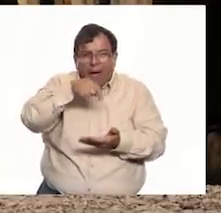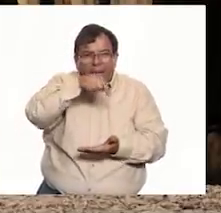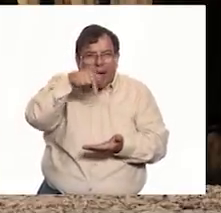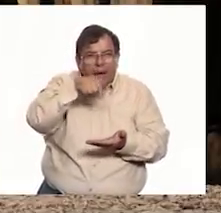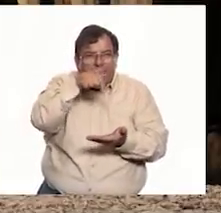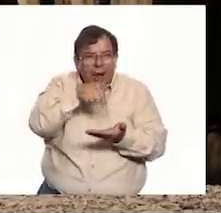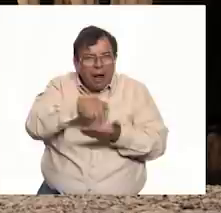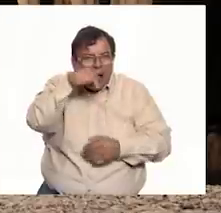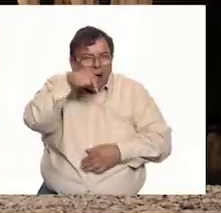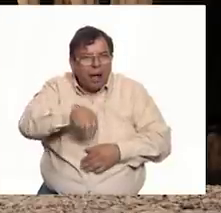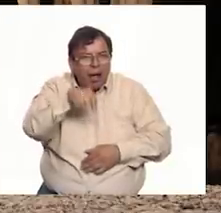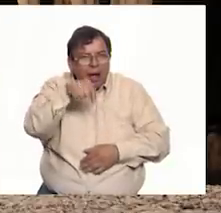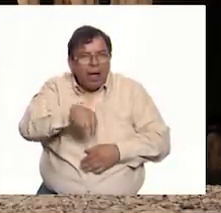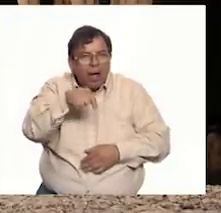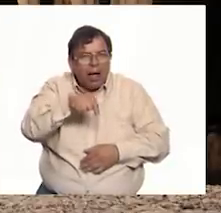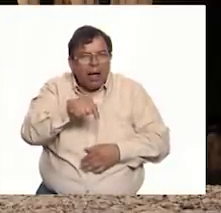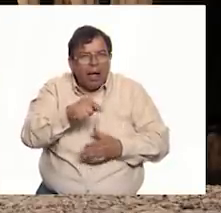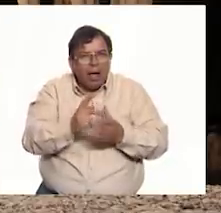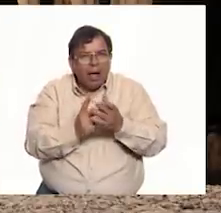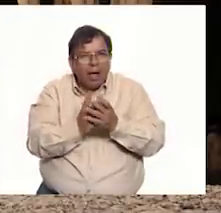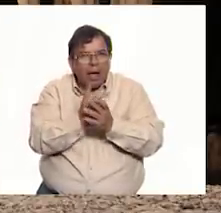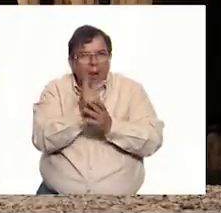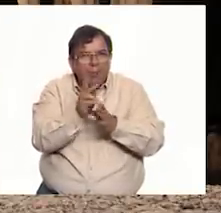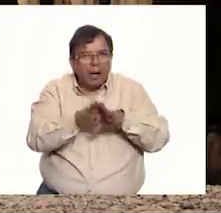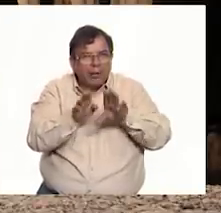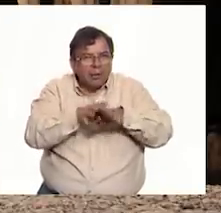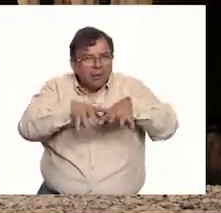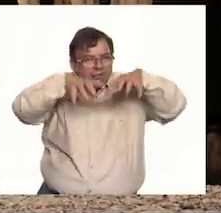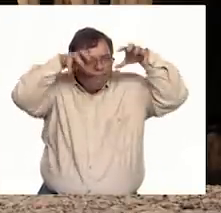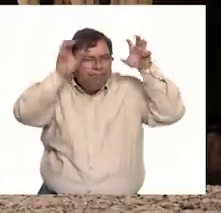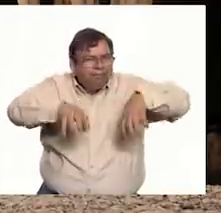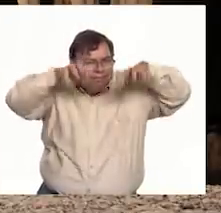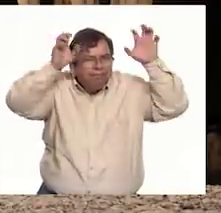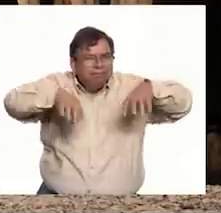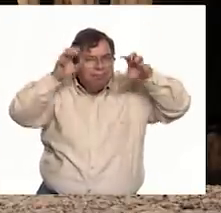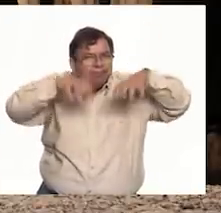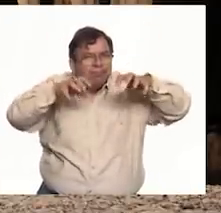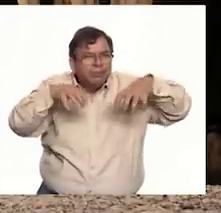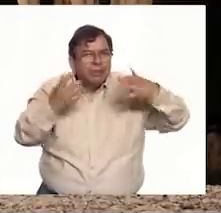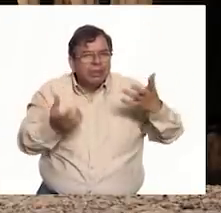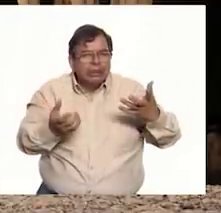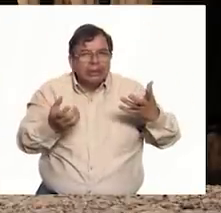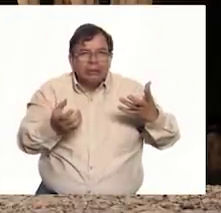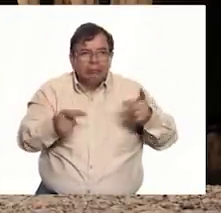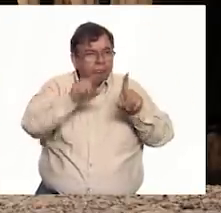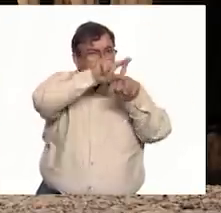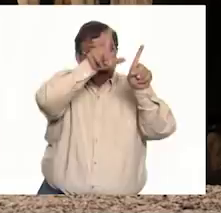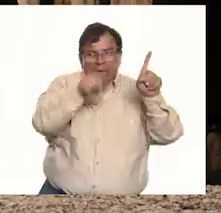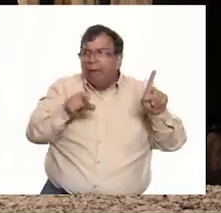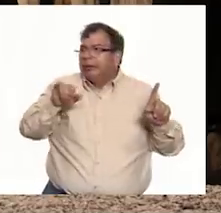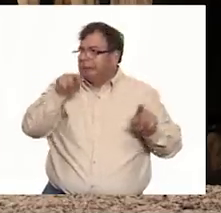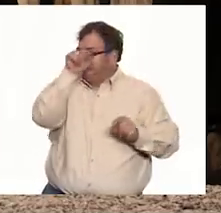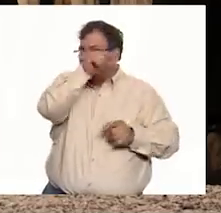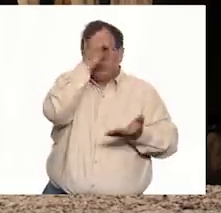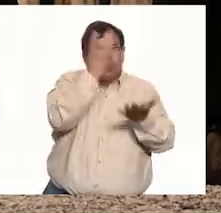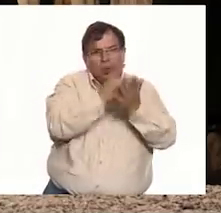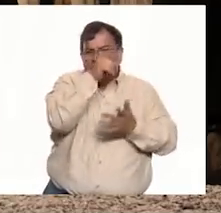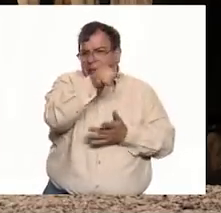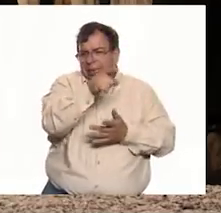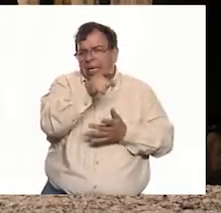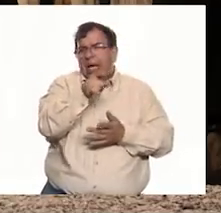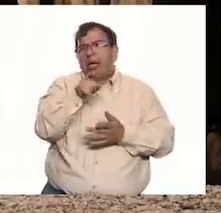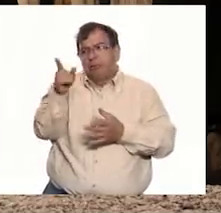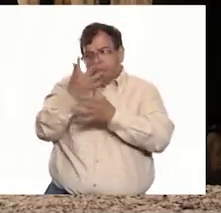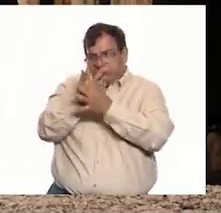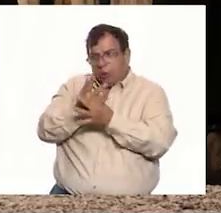el único lugar donde existe vegetación de chaparral? Sí, es el único lugar en todo México y me dijo que en parte se